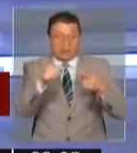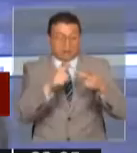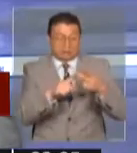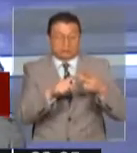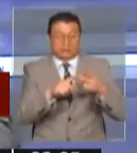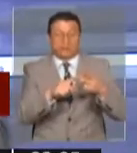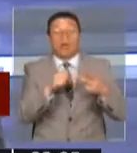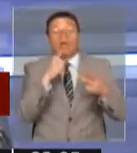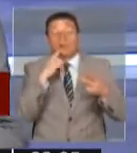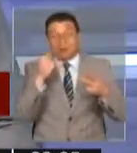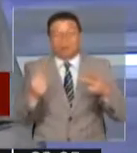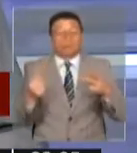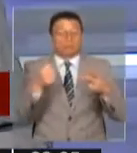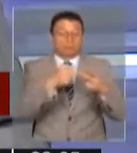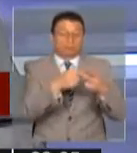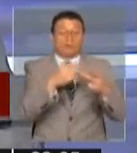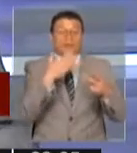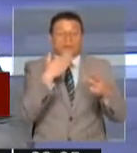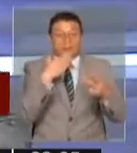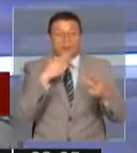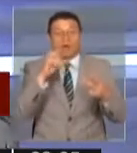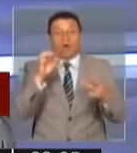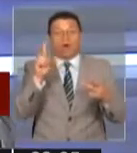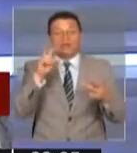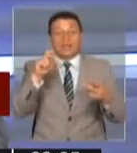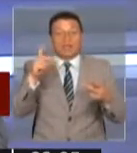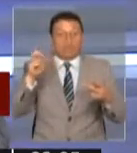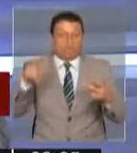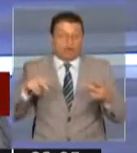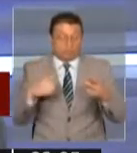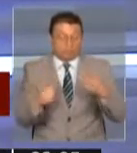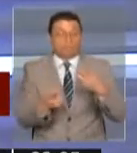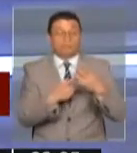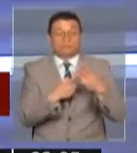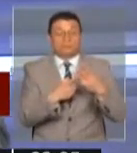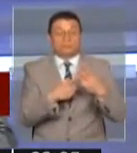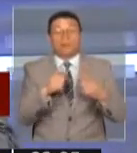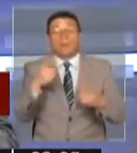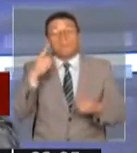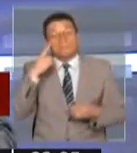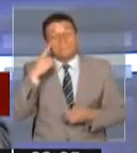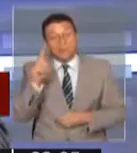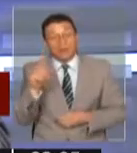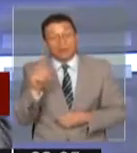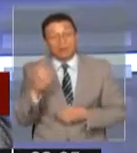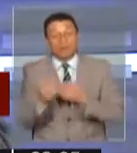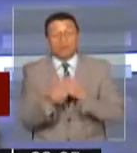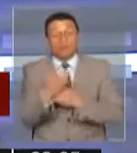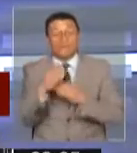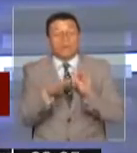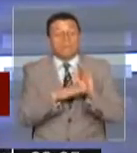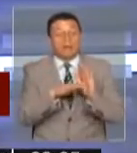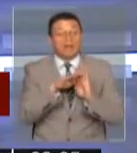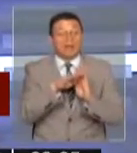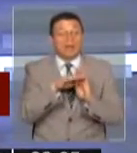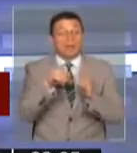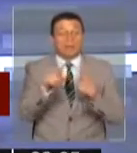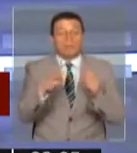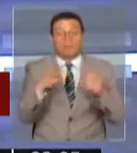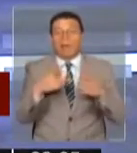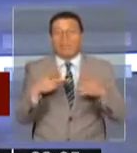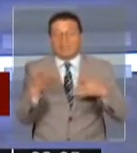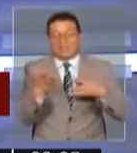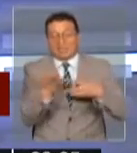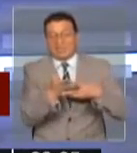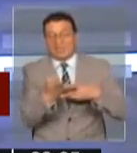sumó, por necesidad probablemente, Manuel José Sandón. En cambio, en la nueva mayoría cunde más bien la